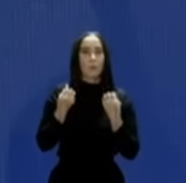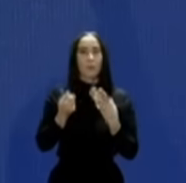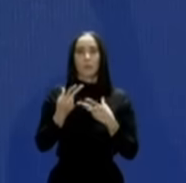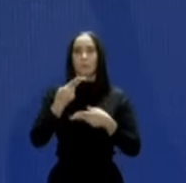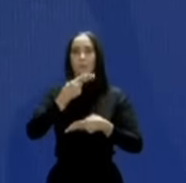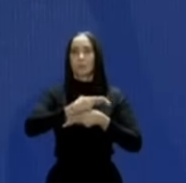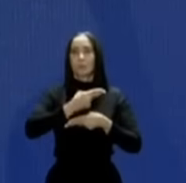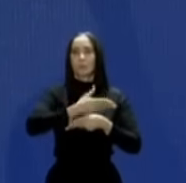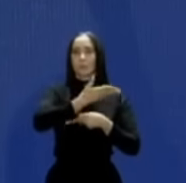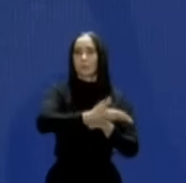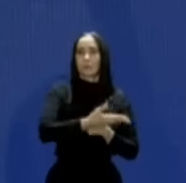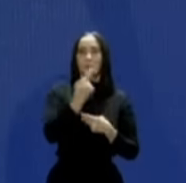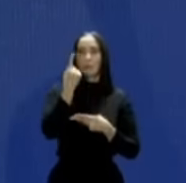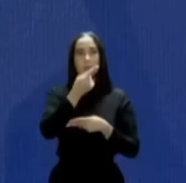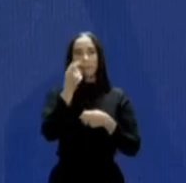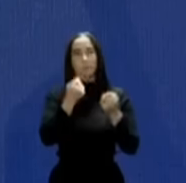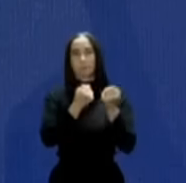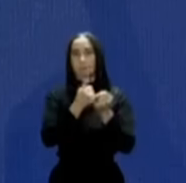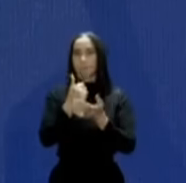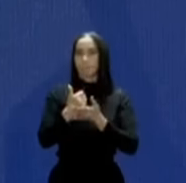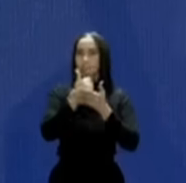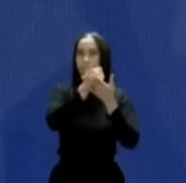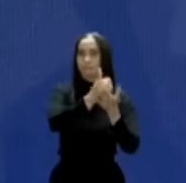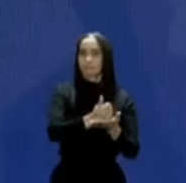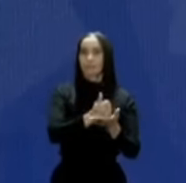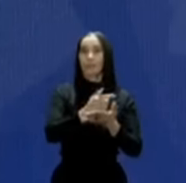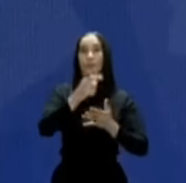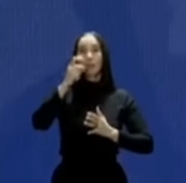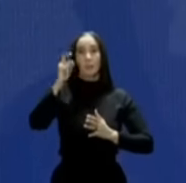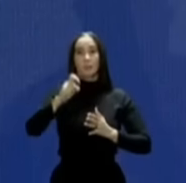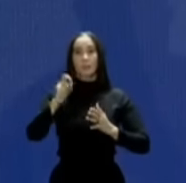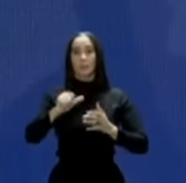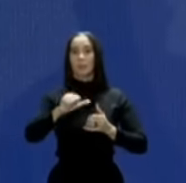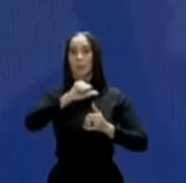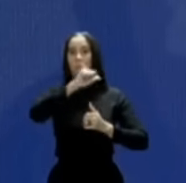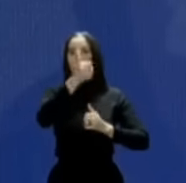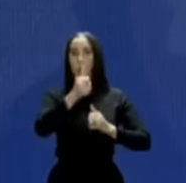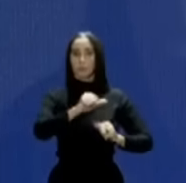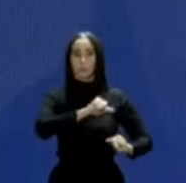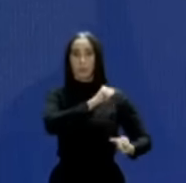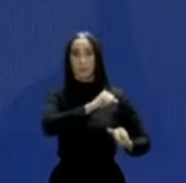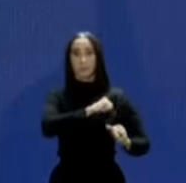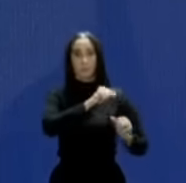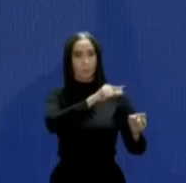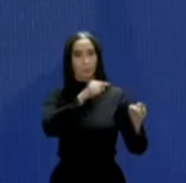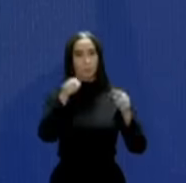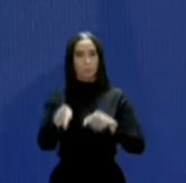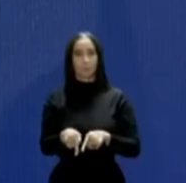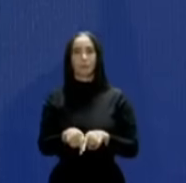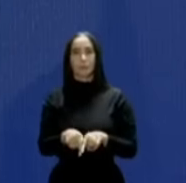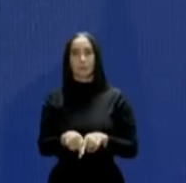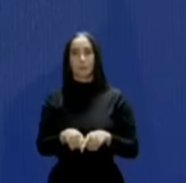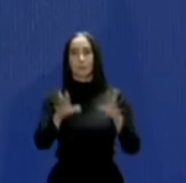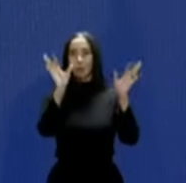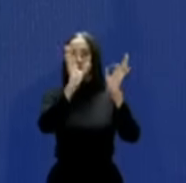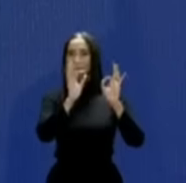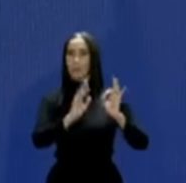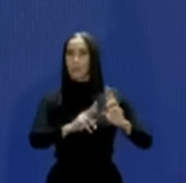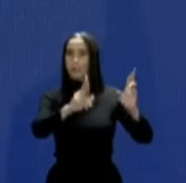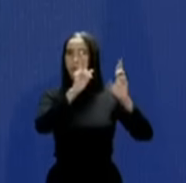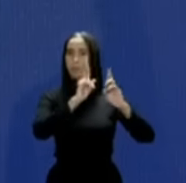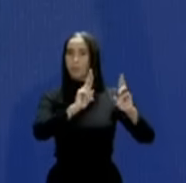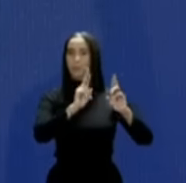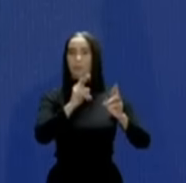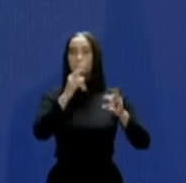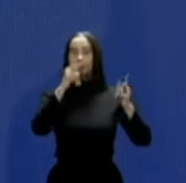con Haití debería de tener otro comportamiento, otra forma de actuar